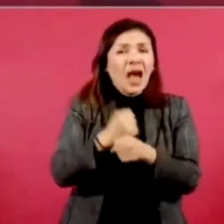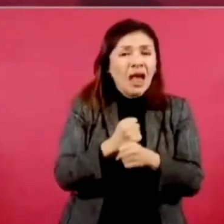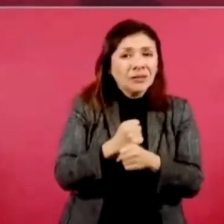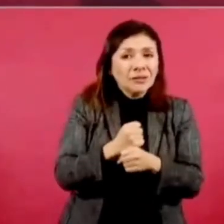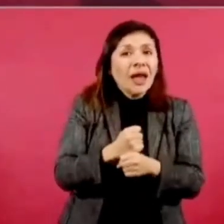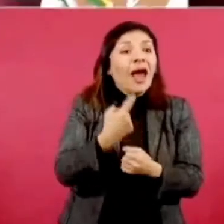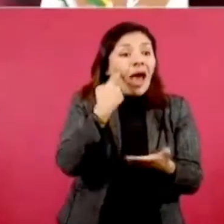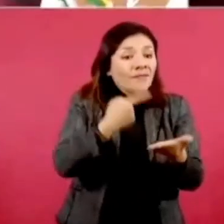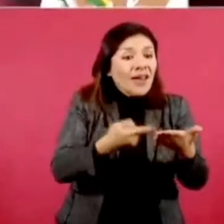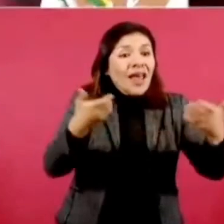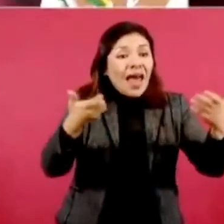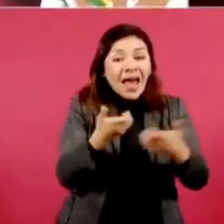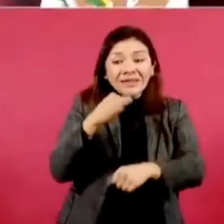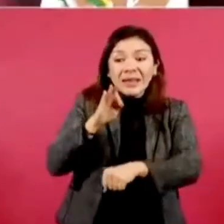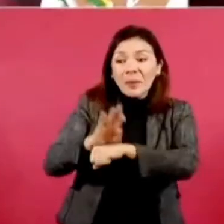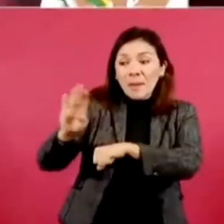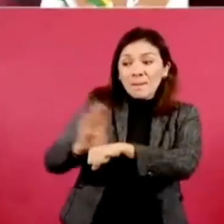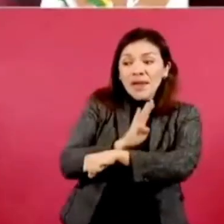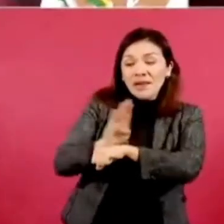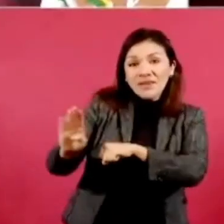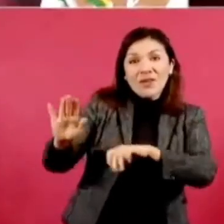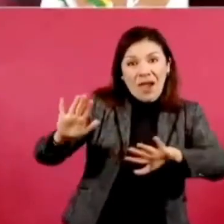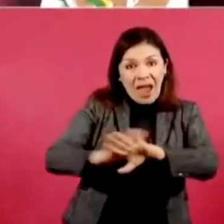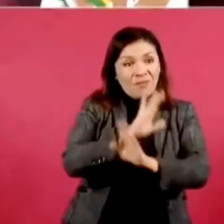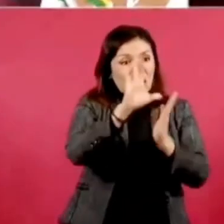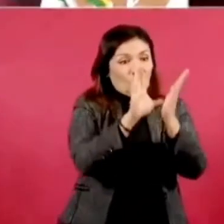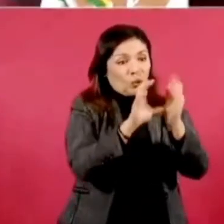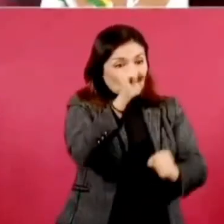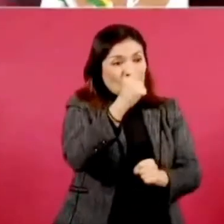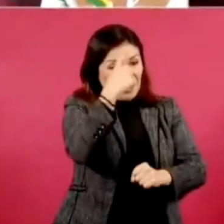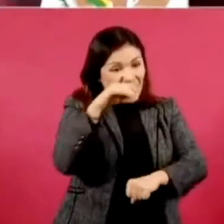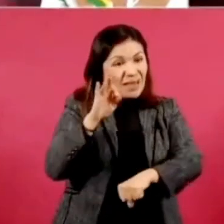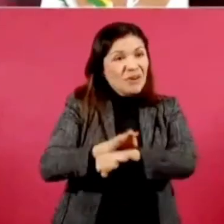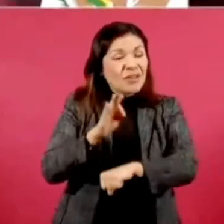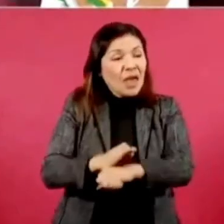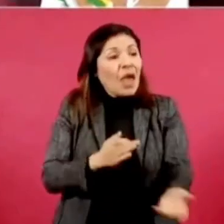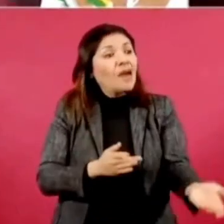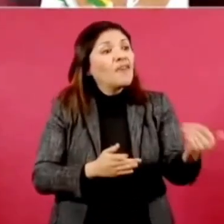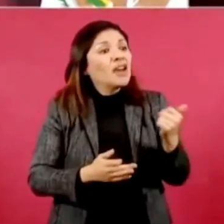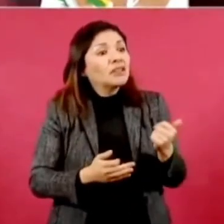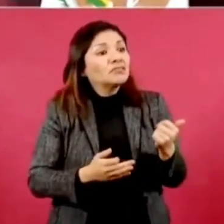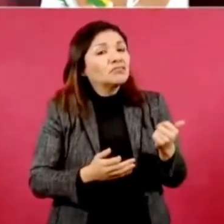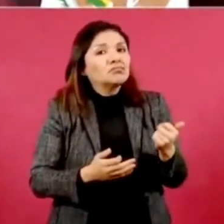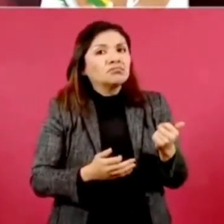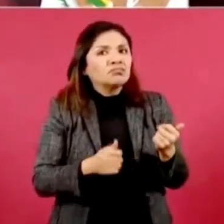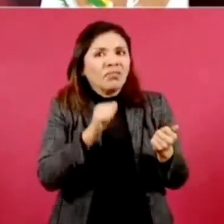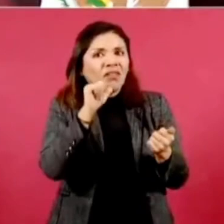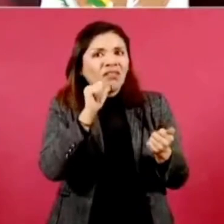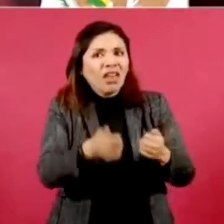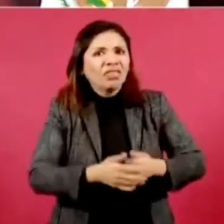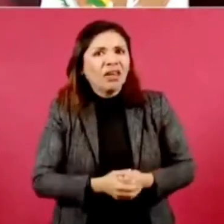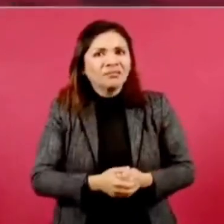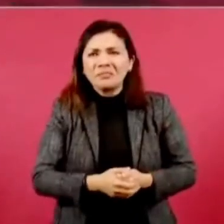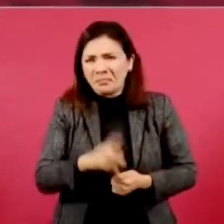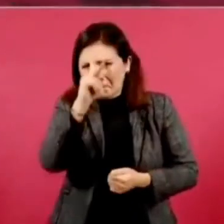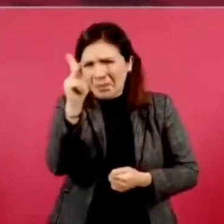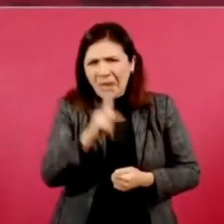se haya llevado a cabo una reforma a la Constitución para beneficio del pueblo. Al